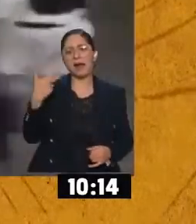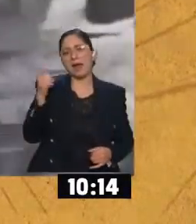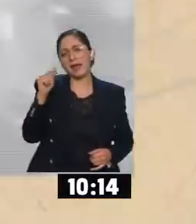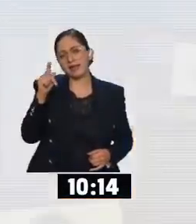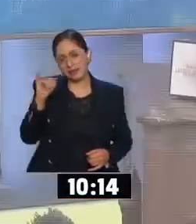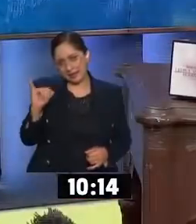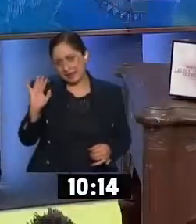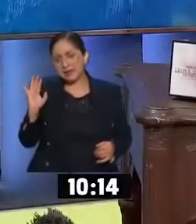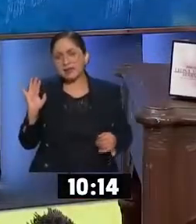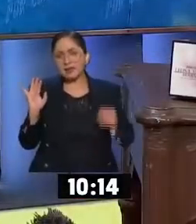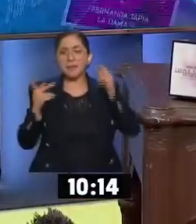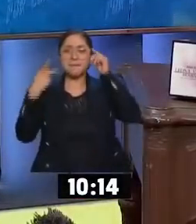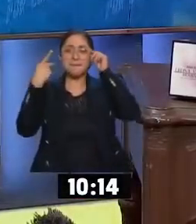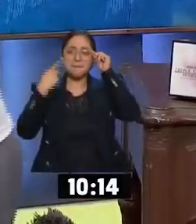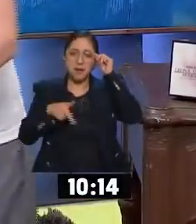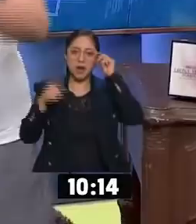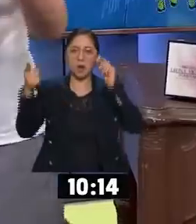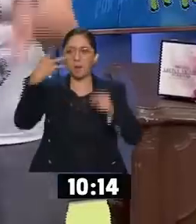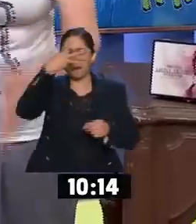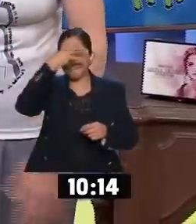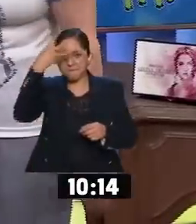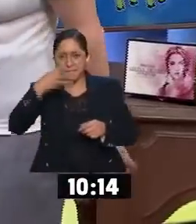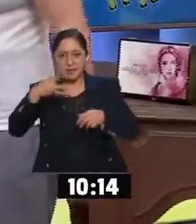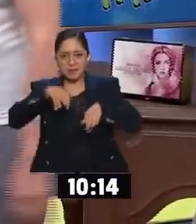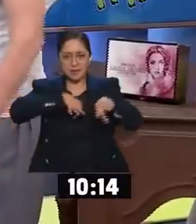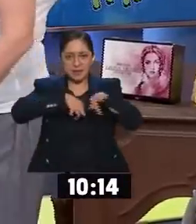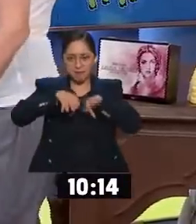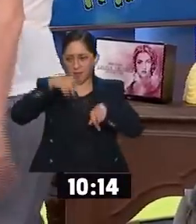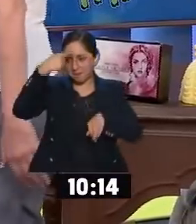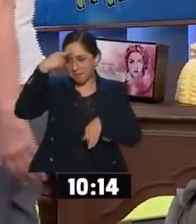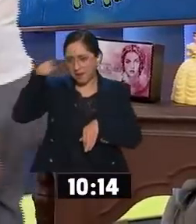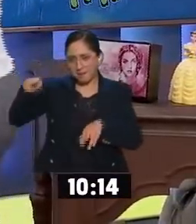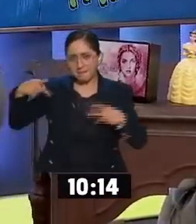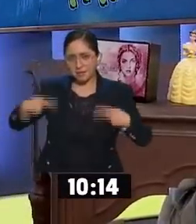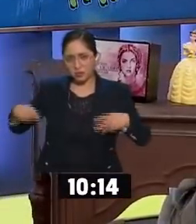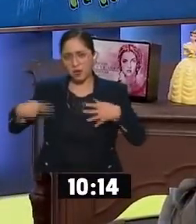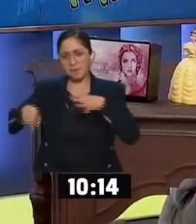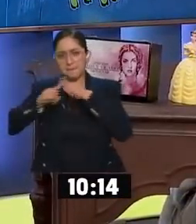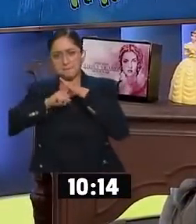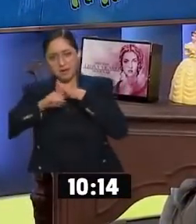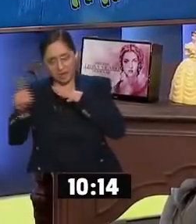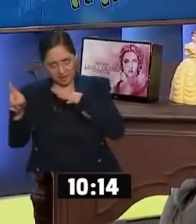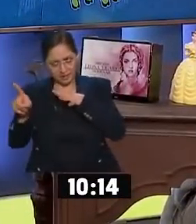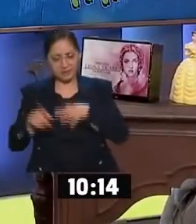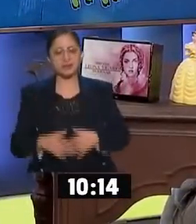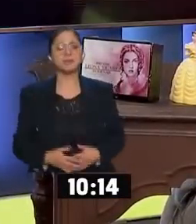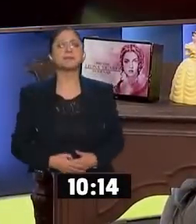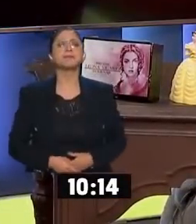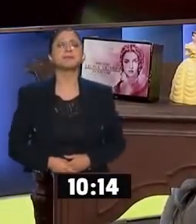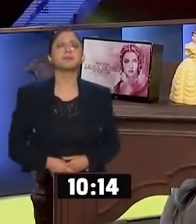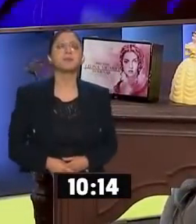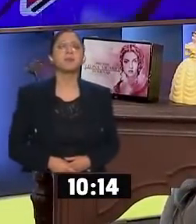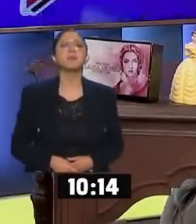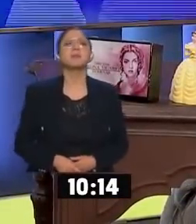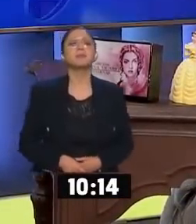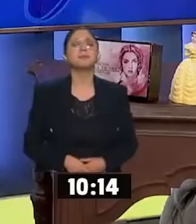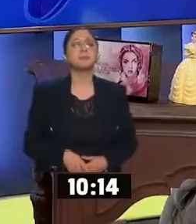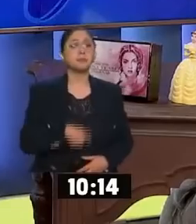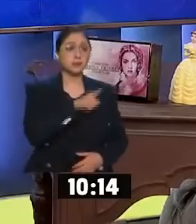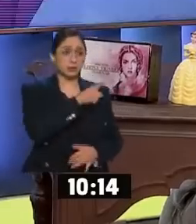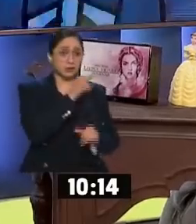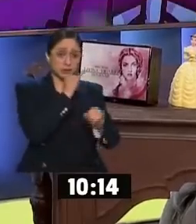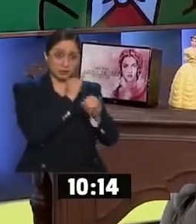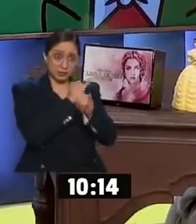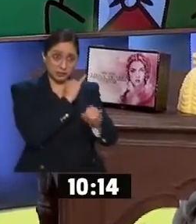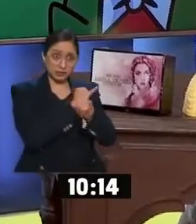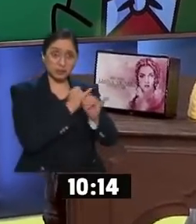visa de trabajo para los migrantes, no para él. O sea, hay una imagen muy fuerte que está circulando en redes